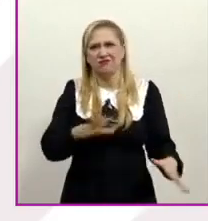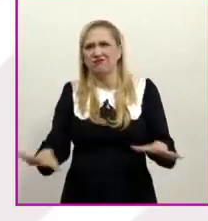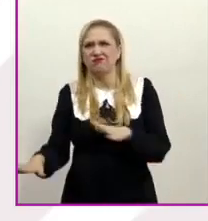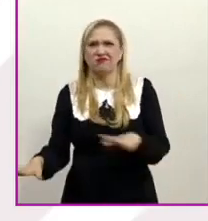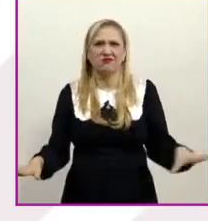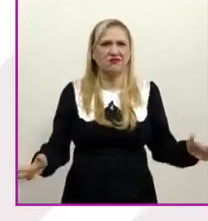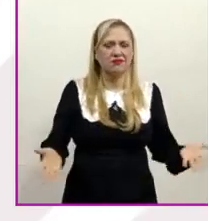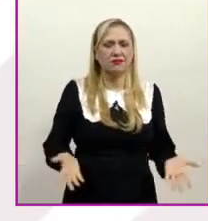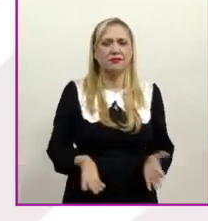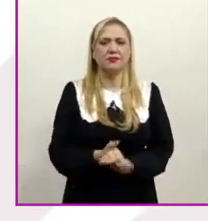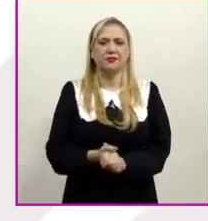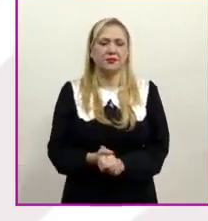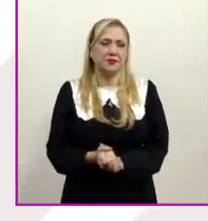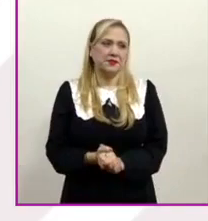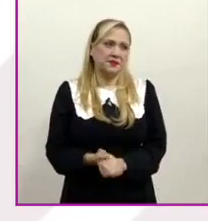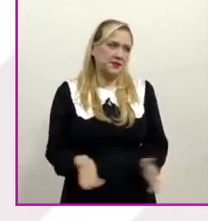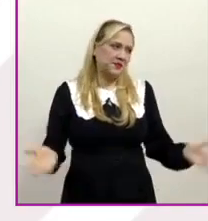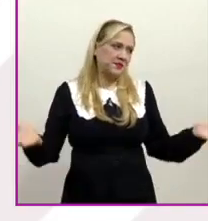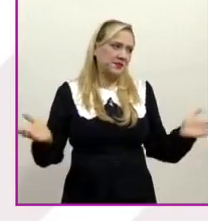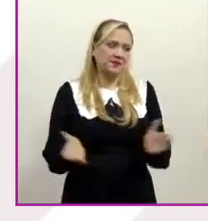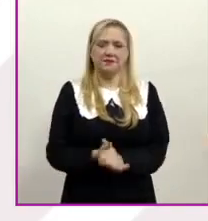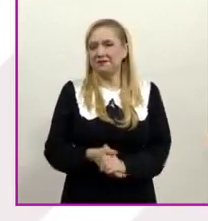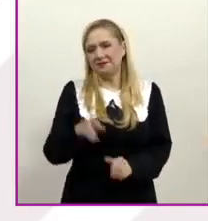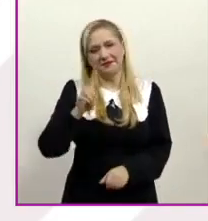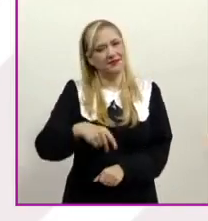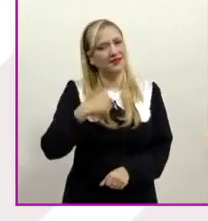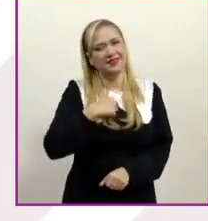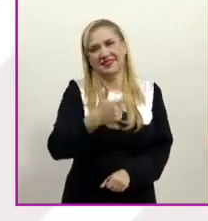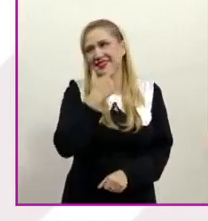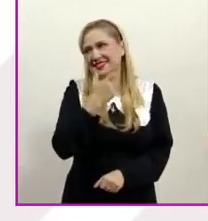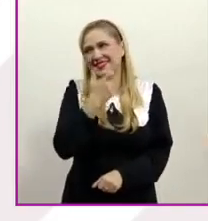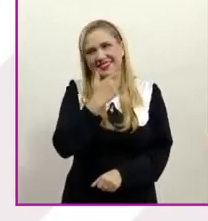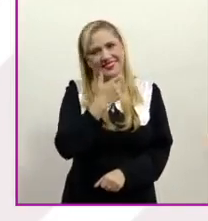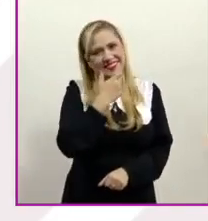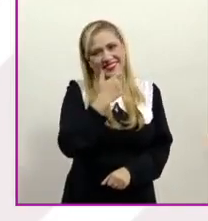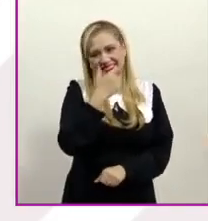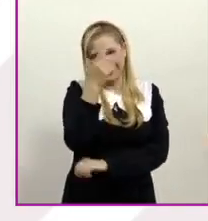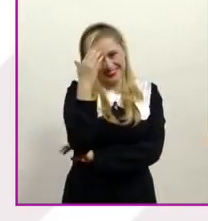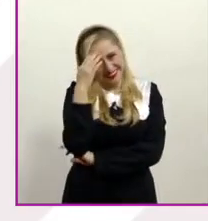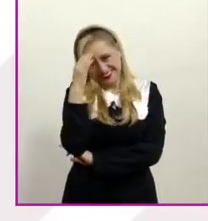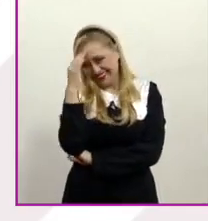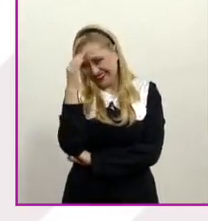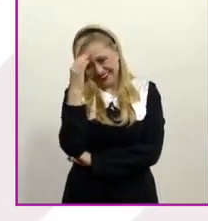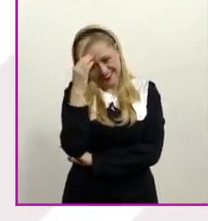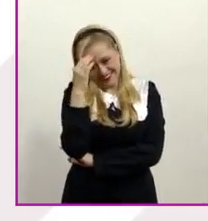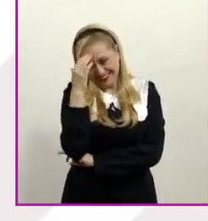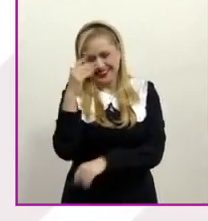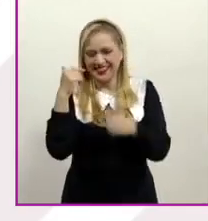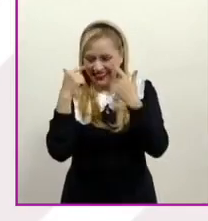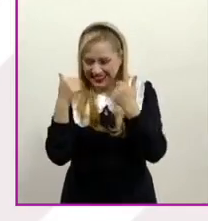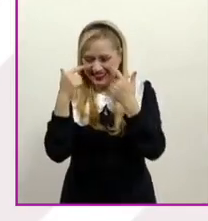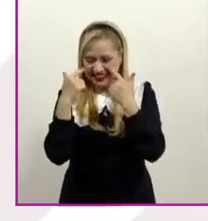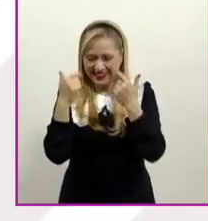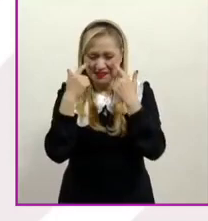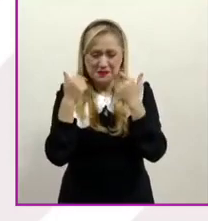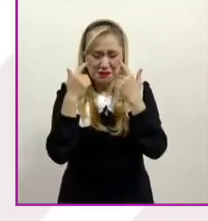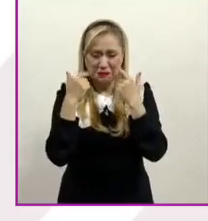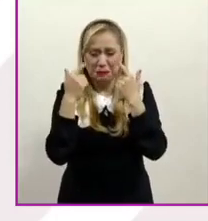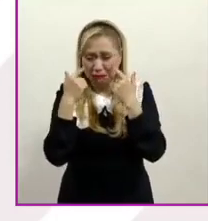mira, uno de los argumentos que más risa nos causa, ¿no? Mejor nos reímos en lugar de llorar, porque si no